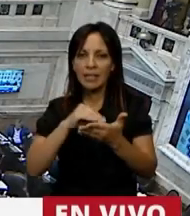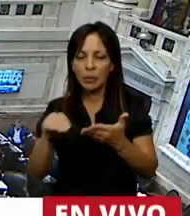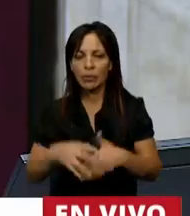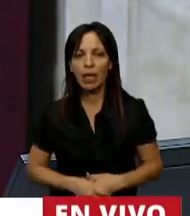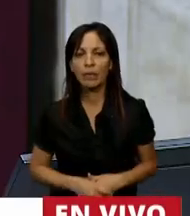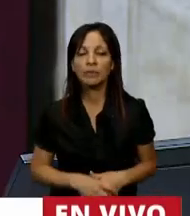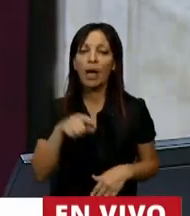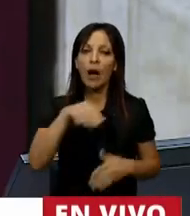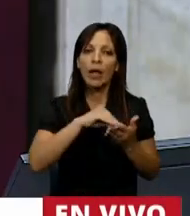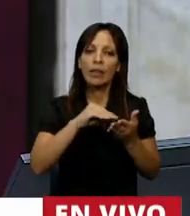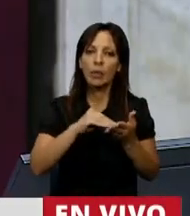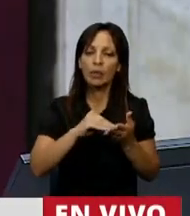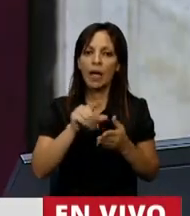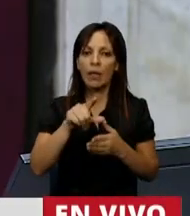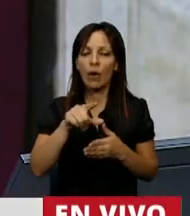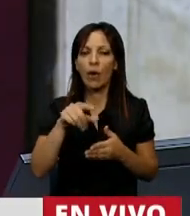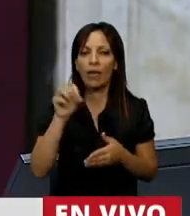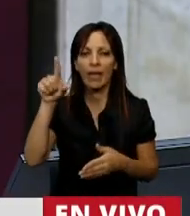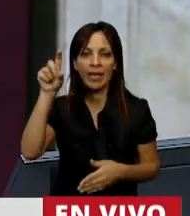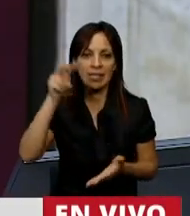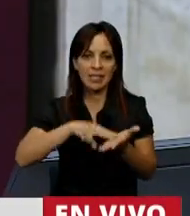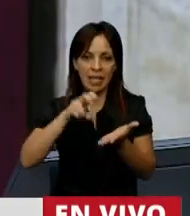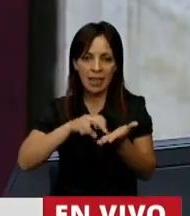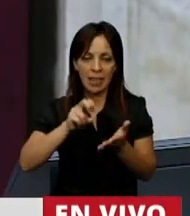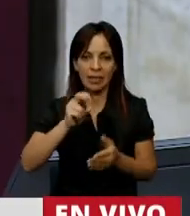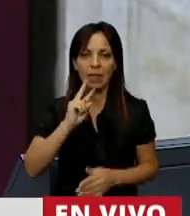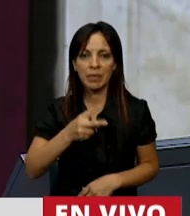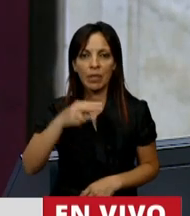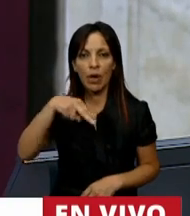En uso de la palabra, el diputado por la provincia de Salta, Miguel Nani.